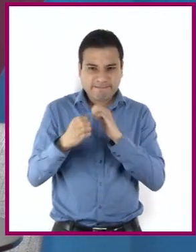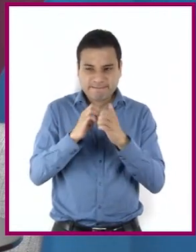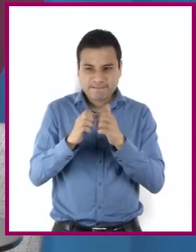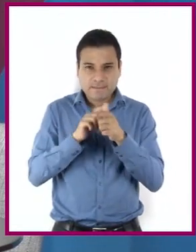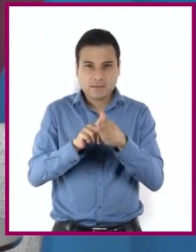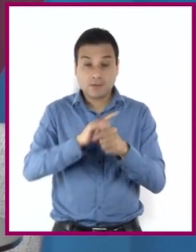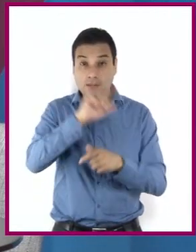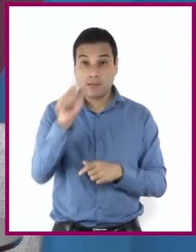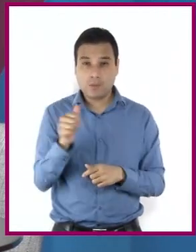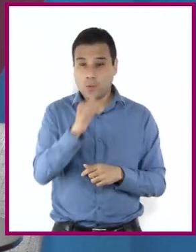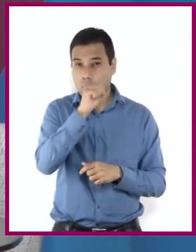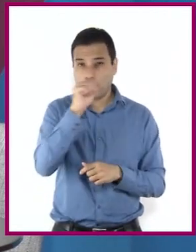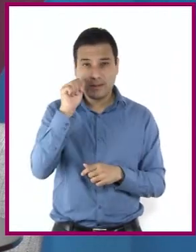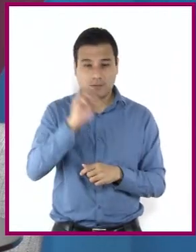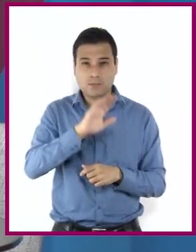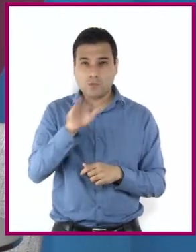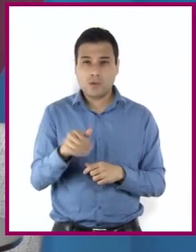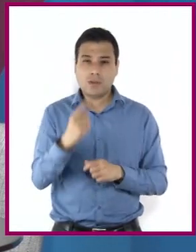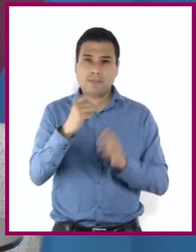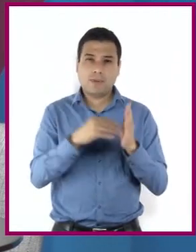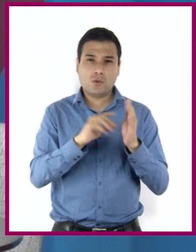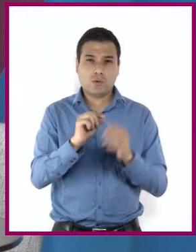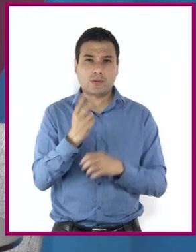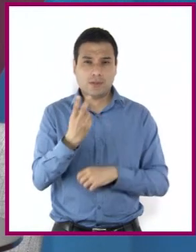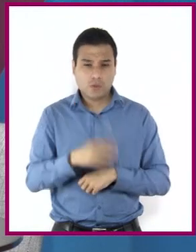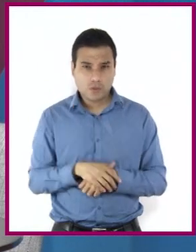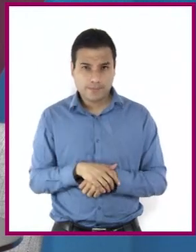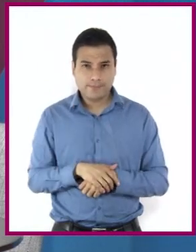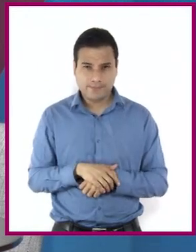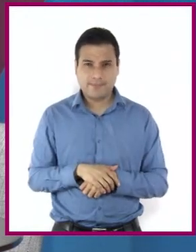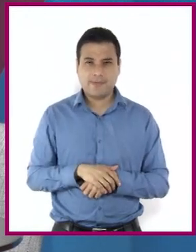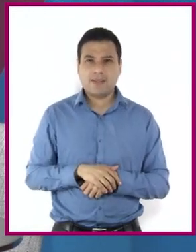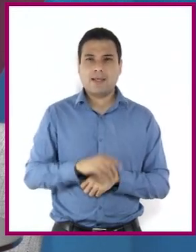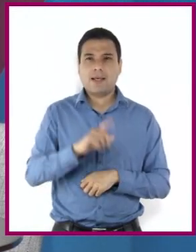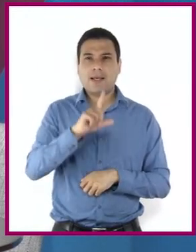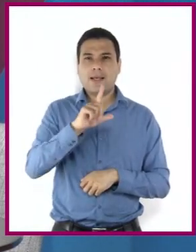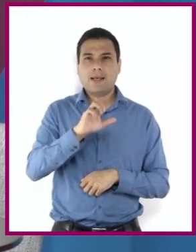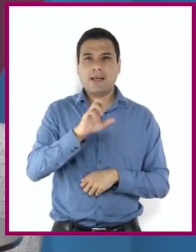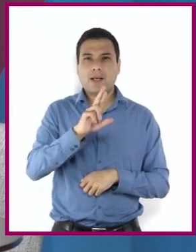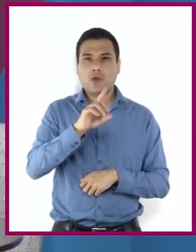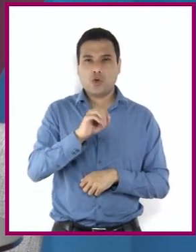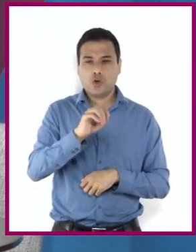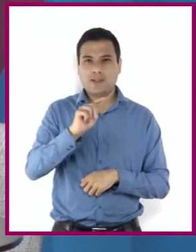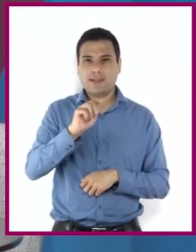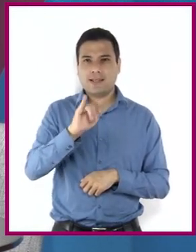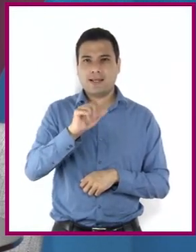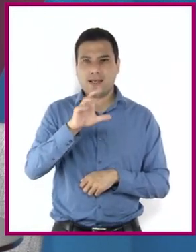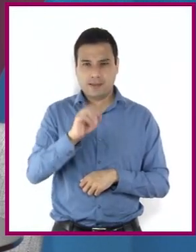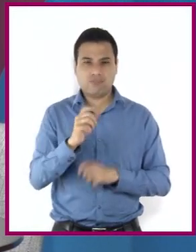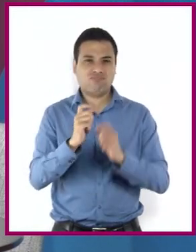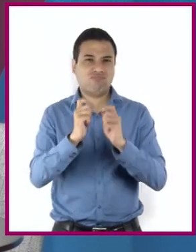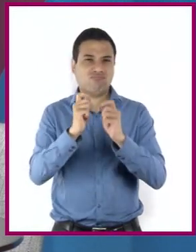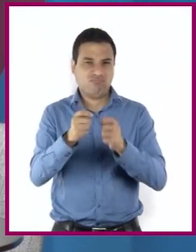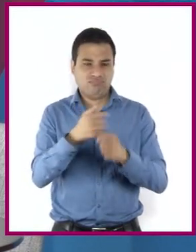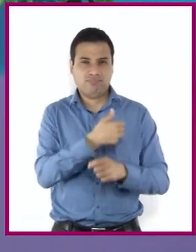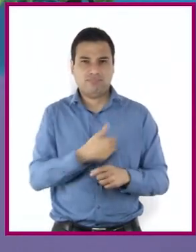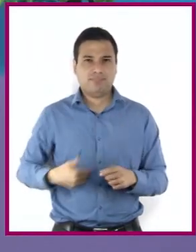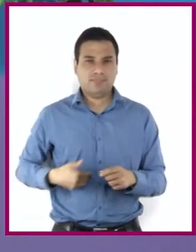de Juárez, en 1872, Sebastián Lerdo de Tejada ocupó la presidencia